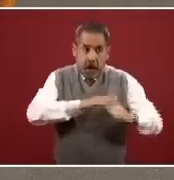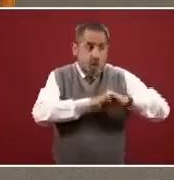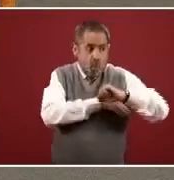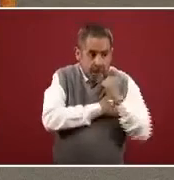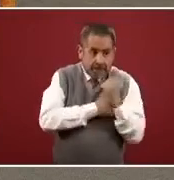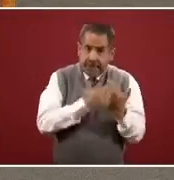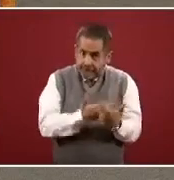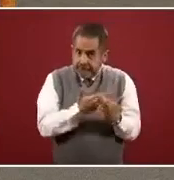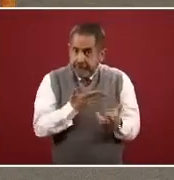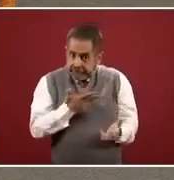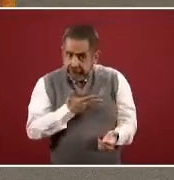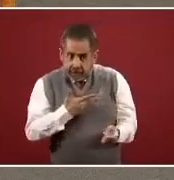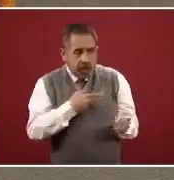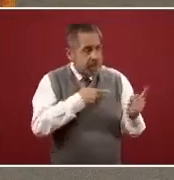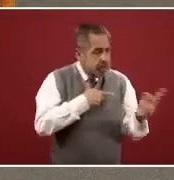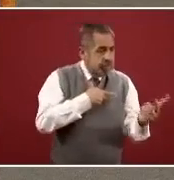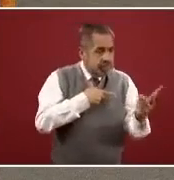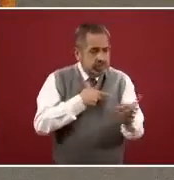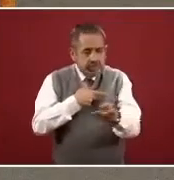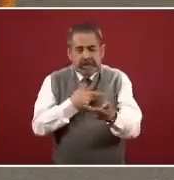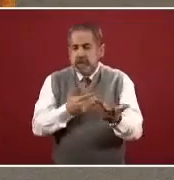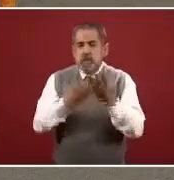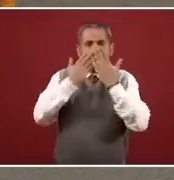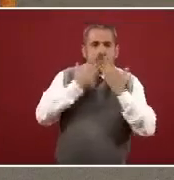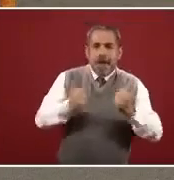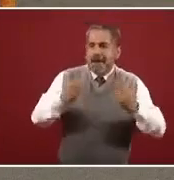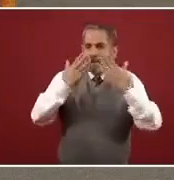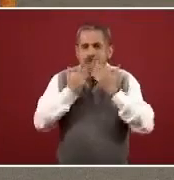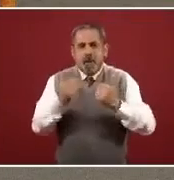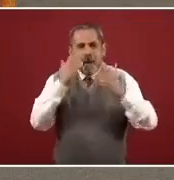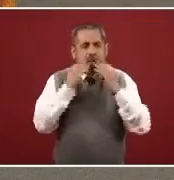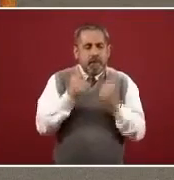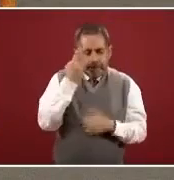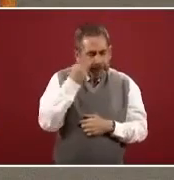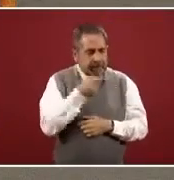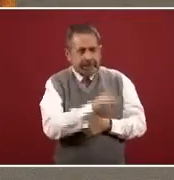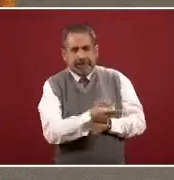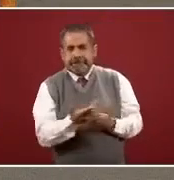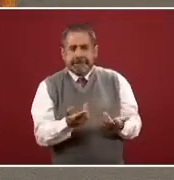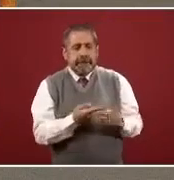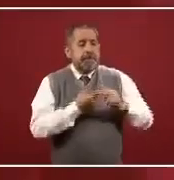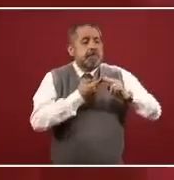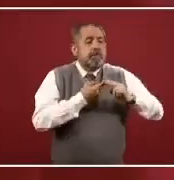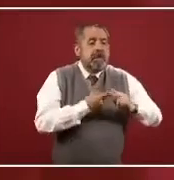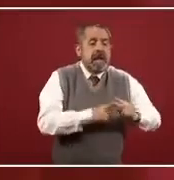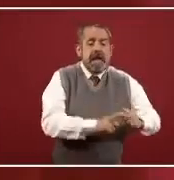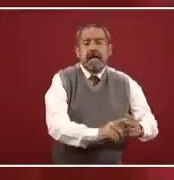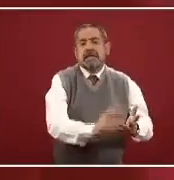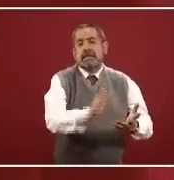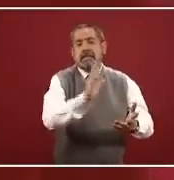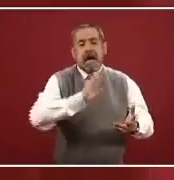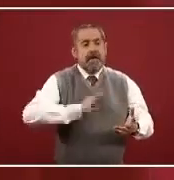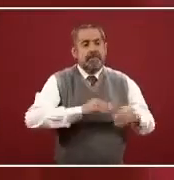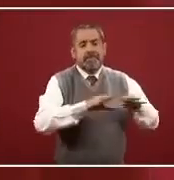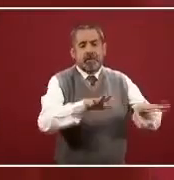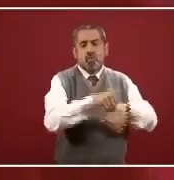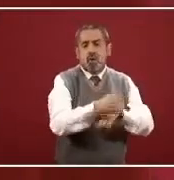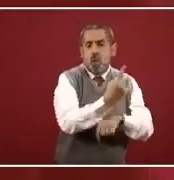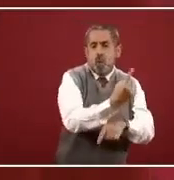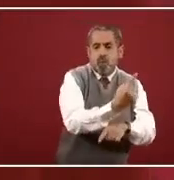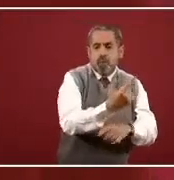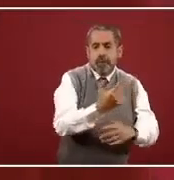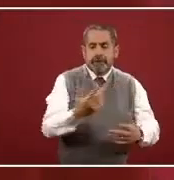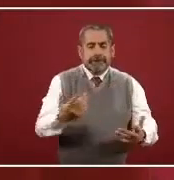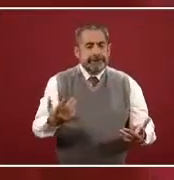y todos han reportado una suficiencia de equipo para esta pequeña parte inicial del escenario 1.